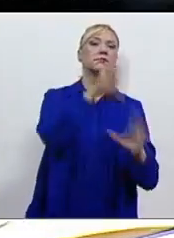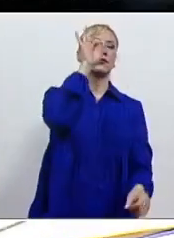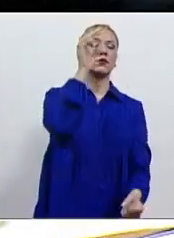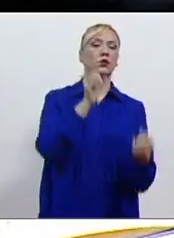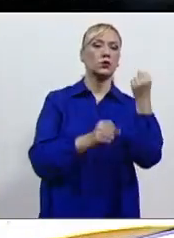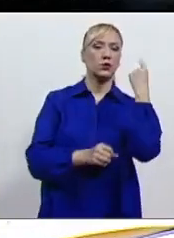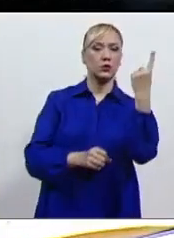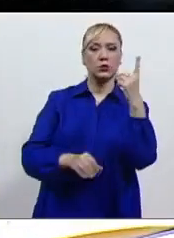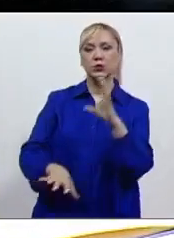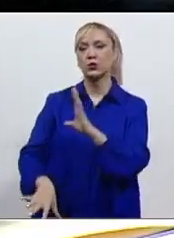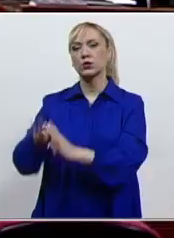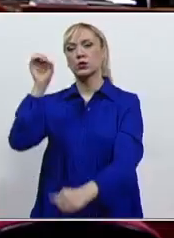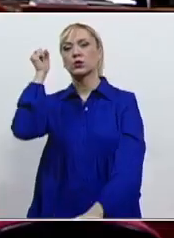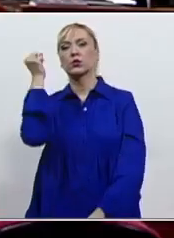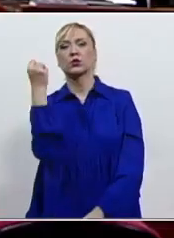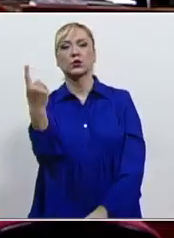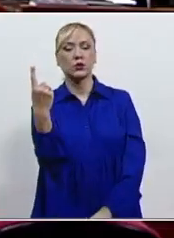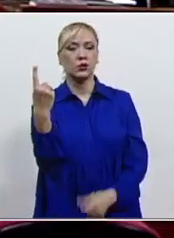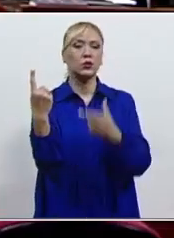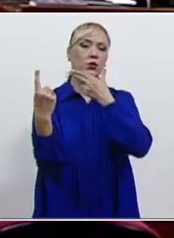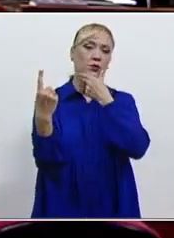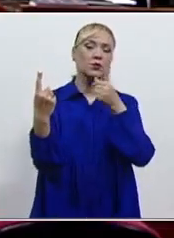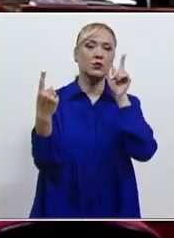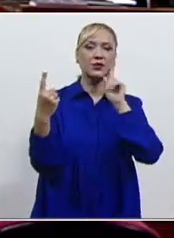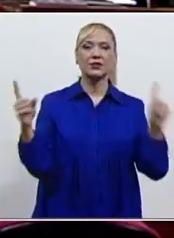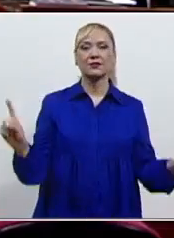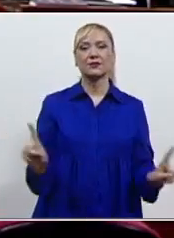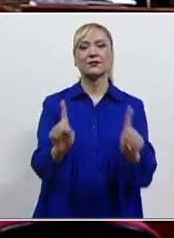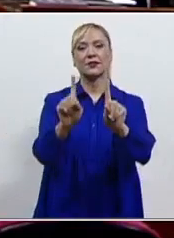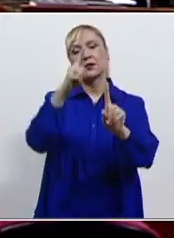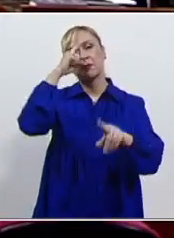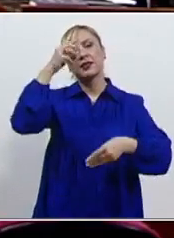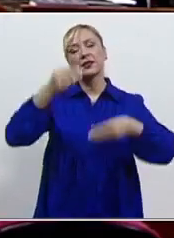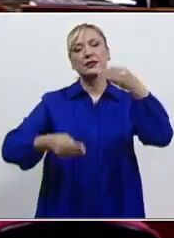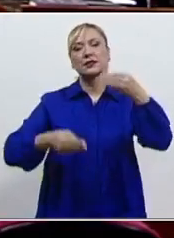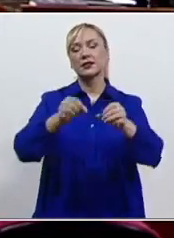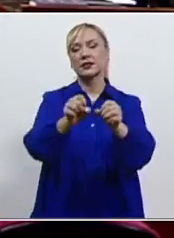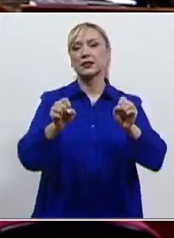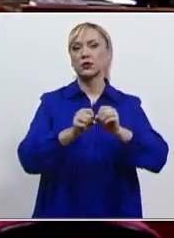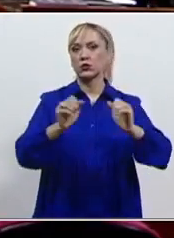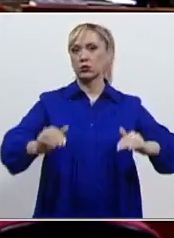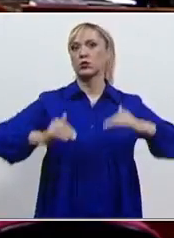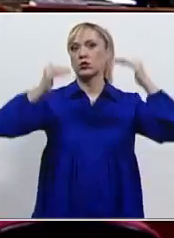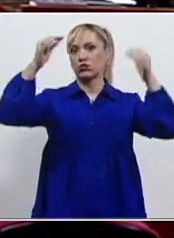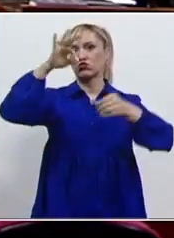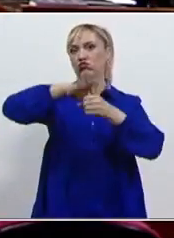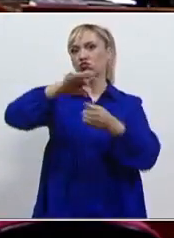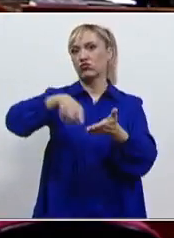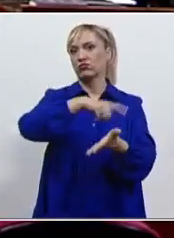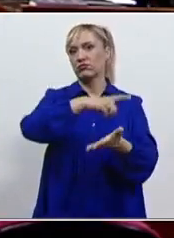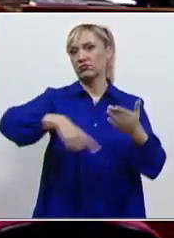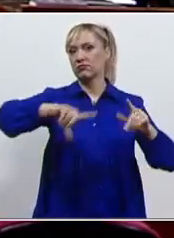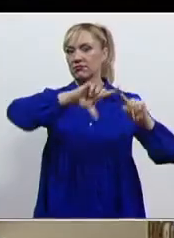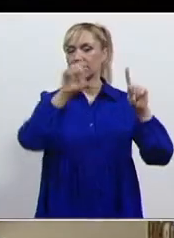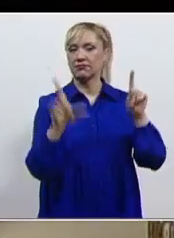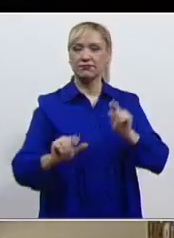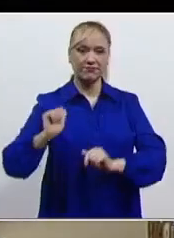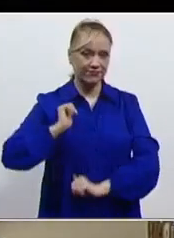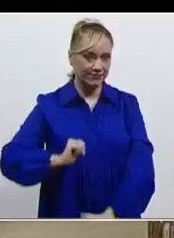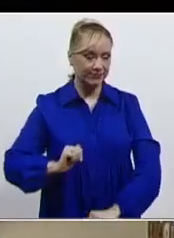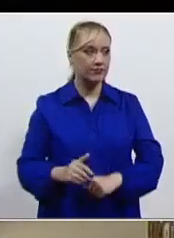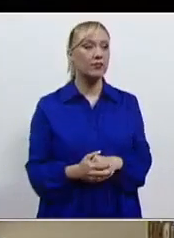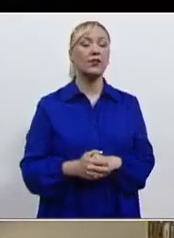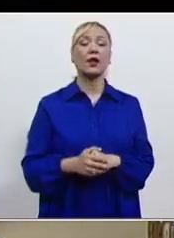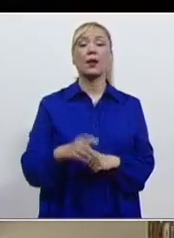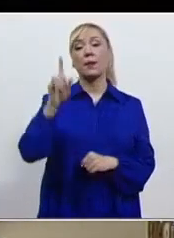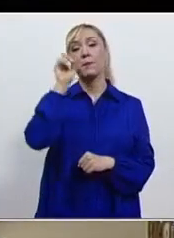nombre a una magistrada y a un magistrado de la Sala Superior del Tribunal Electoral del Poder Judicial de la Federación. La terna